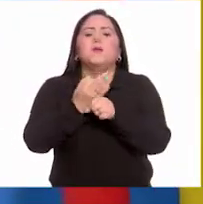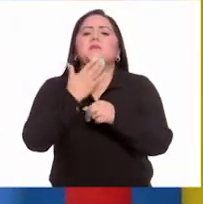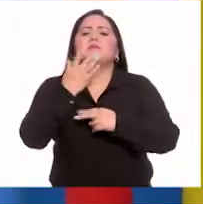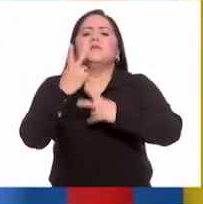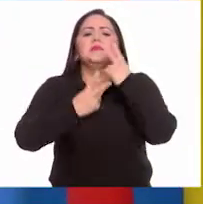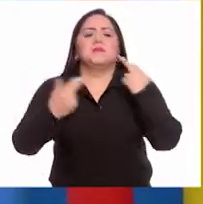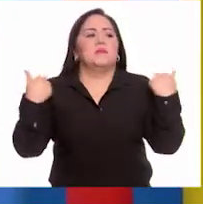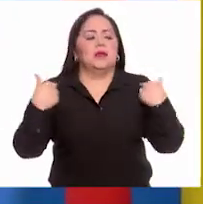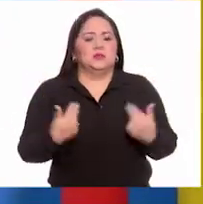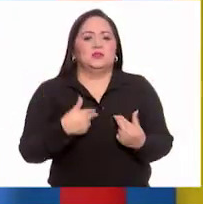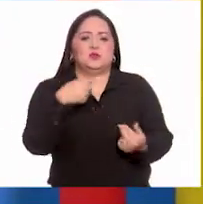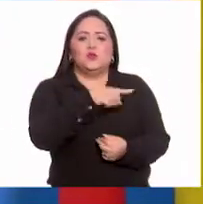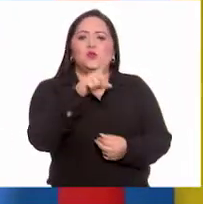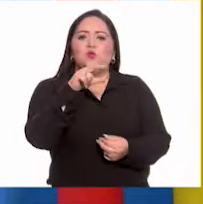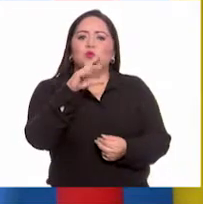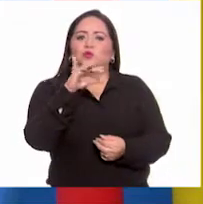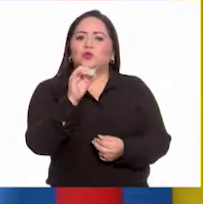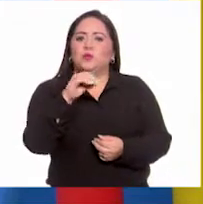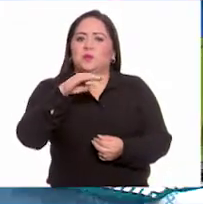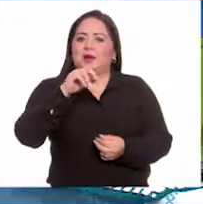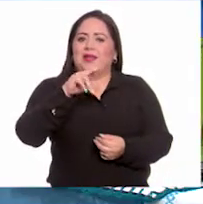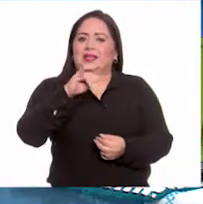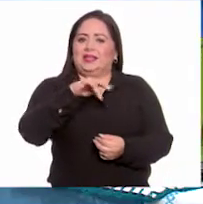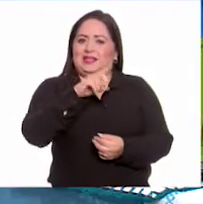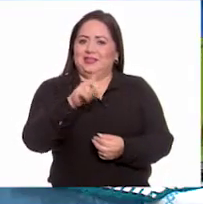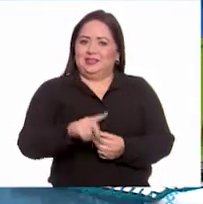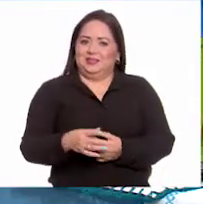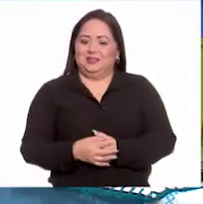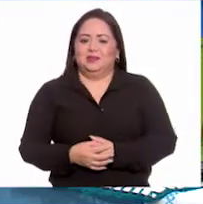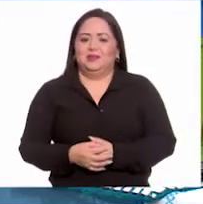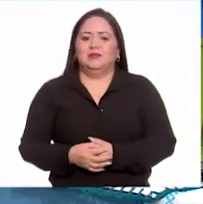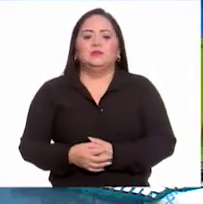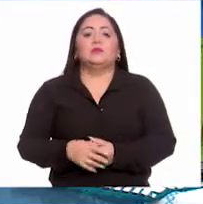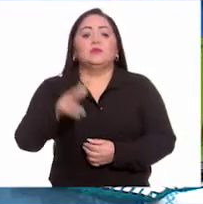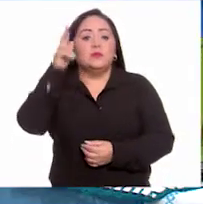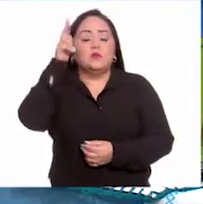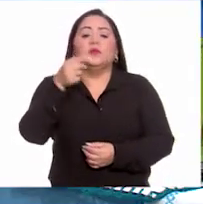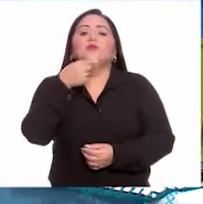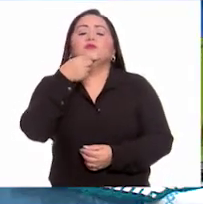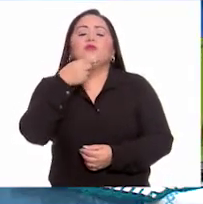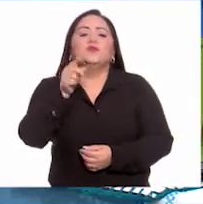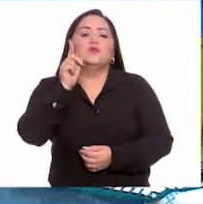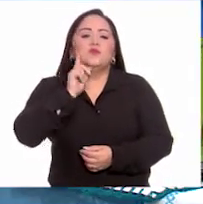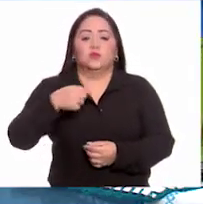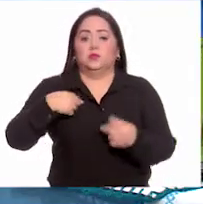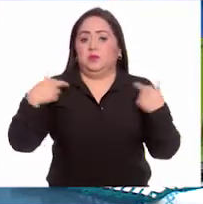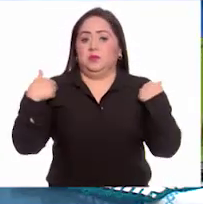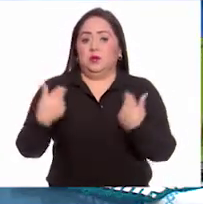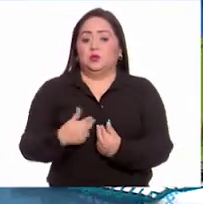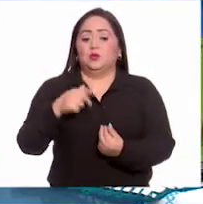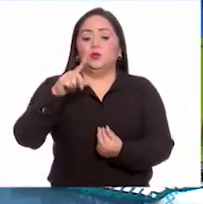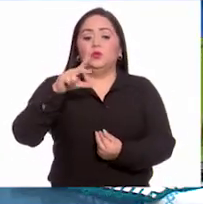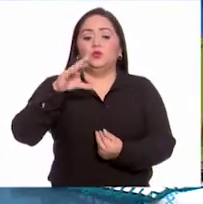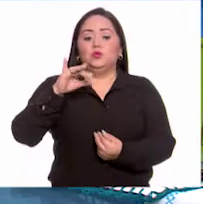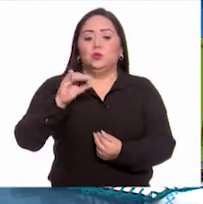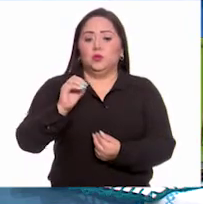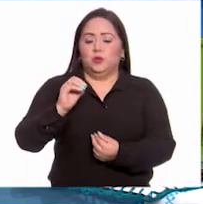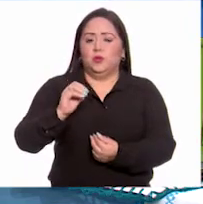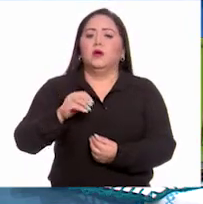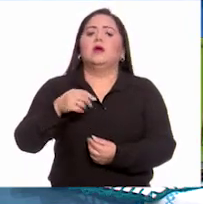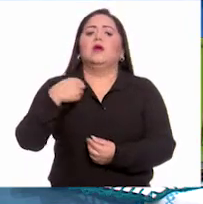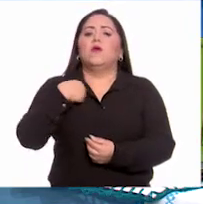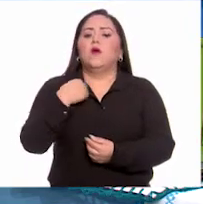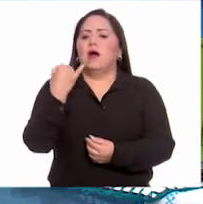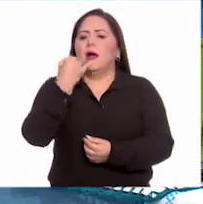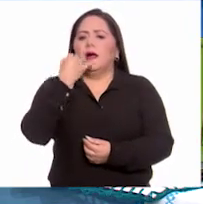al maestro Lucio Martínez Félix. Maestro, ¿qué tal? Hola, niñas y niños. Soy el maestro Lucio Martínez Félix. Hablo la